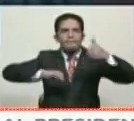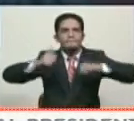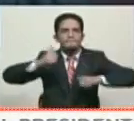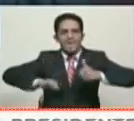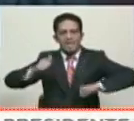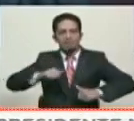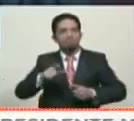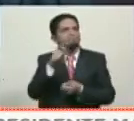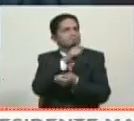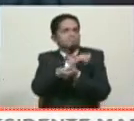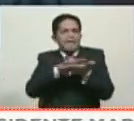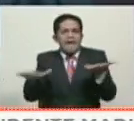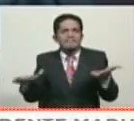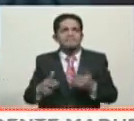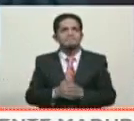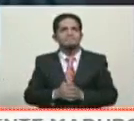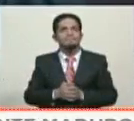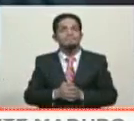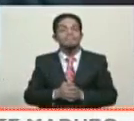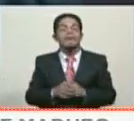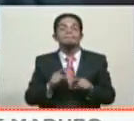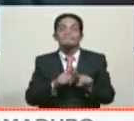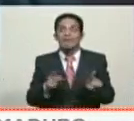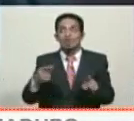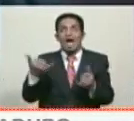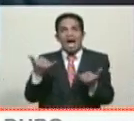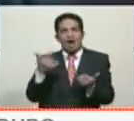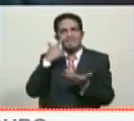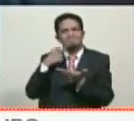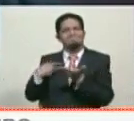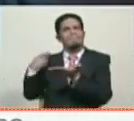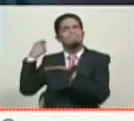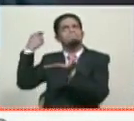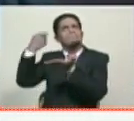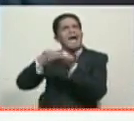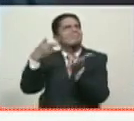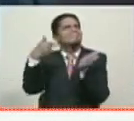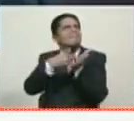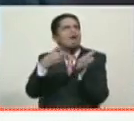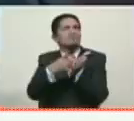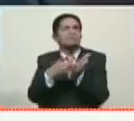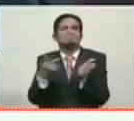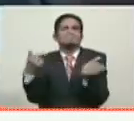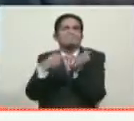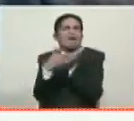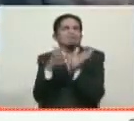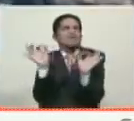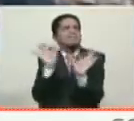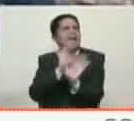todo, no le debemos ni medio al Fondo Monetario Internacional.